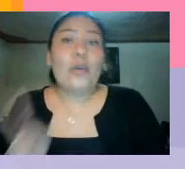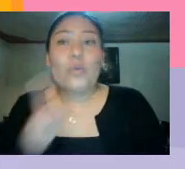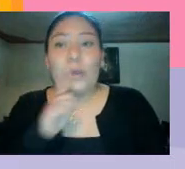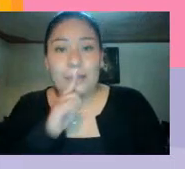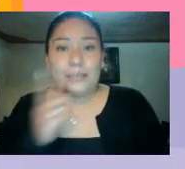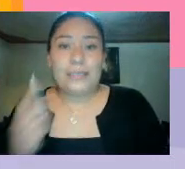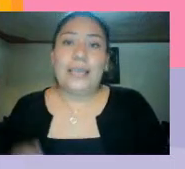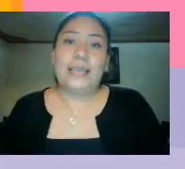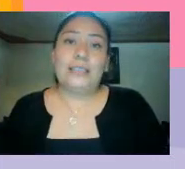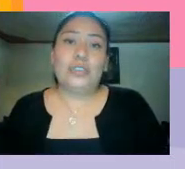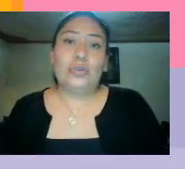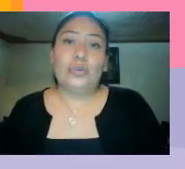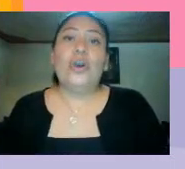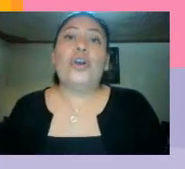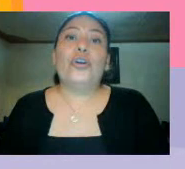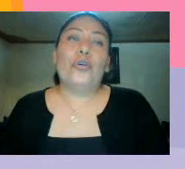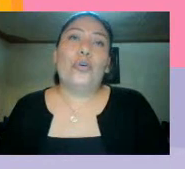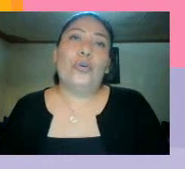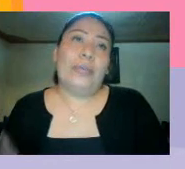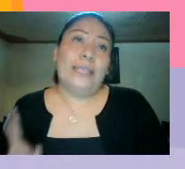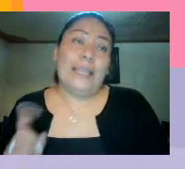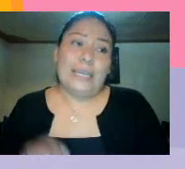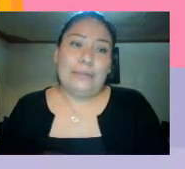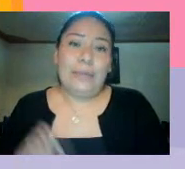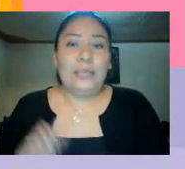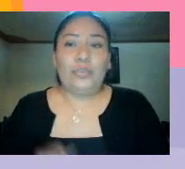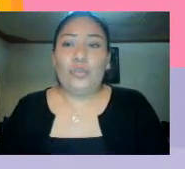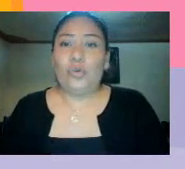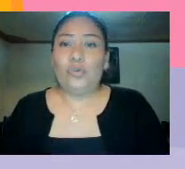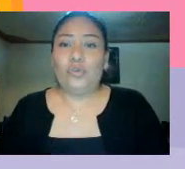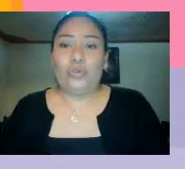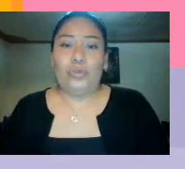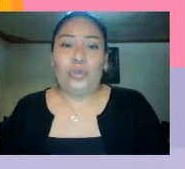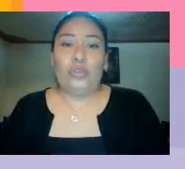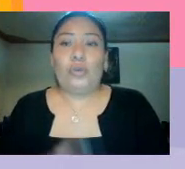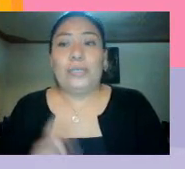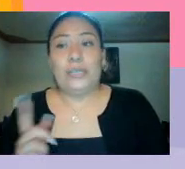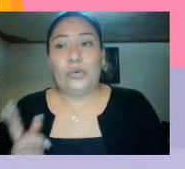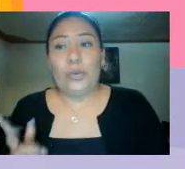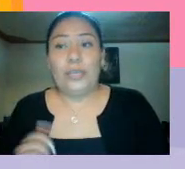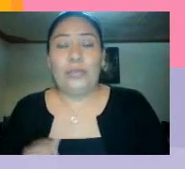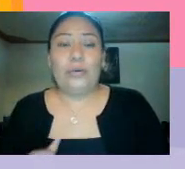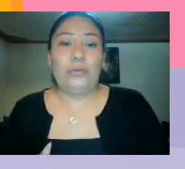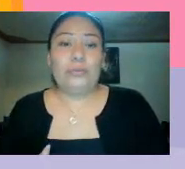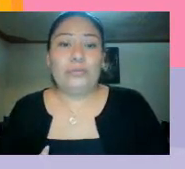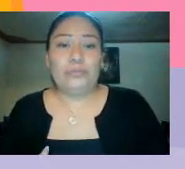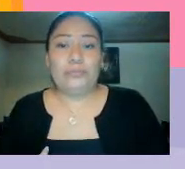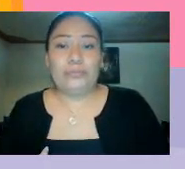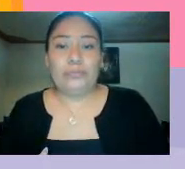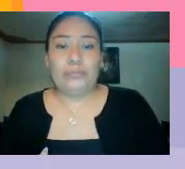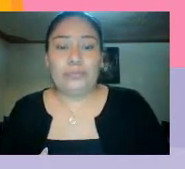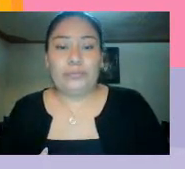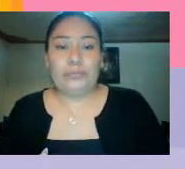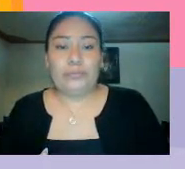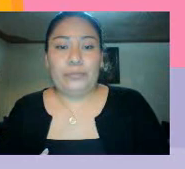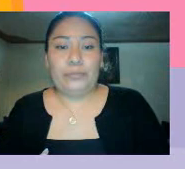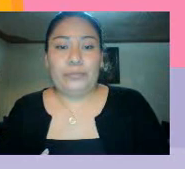hay guardar silencio, no meter alimentos, no hacer ruido.